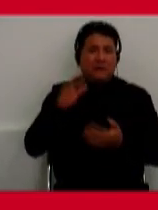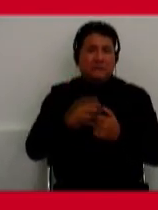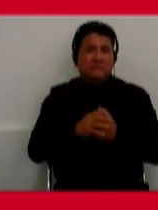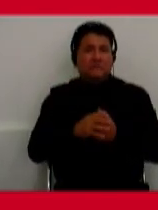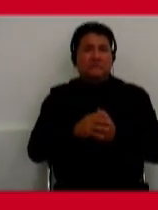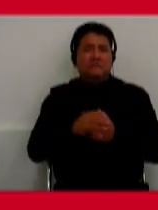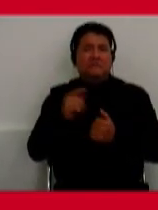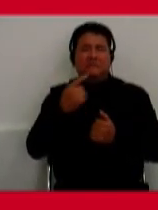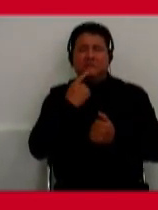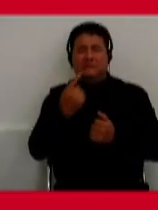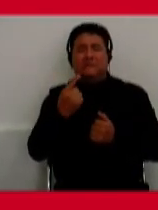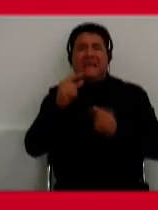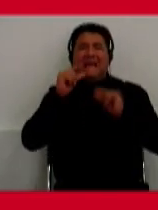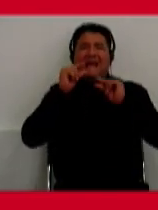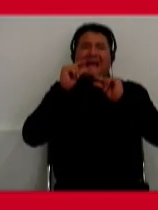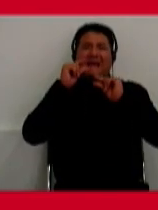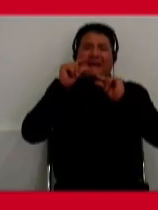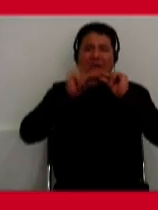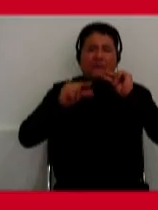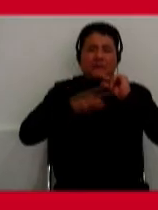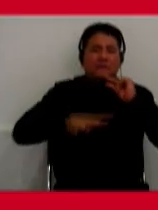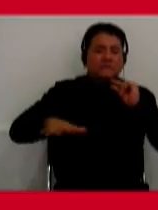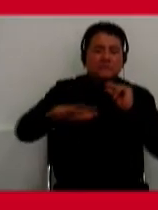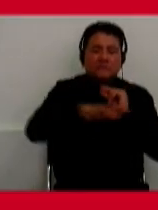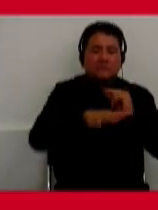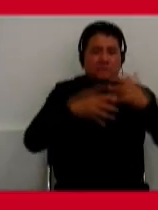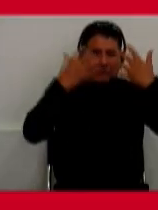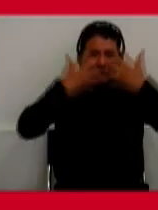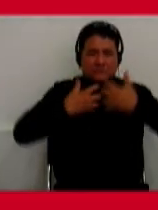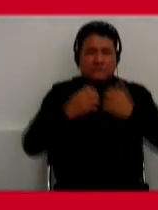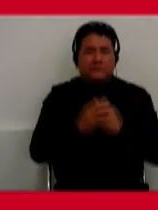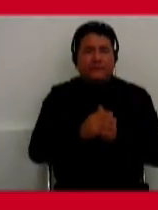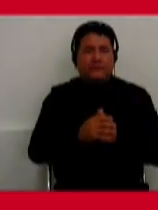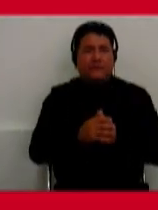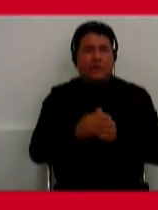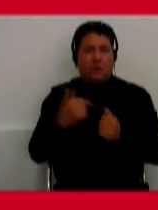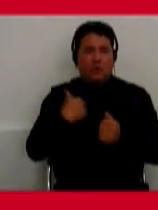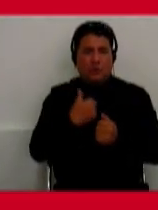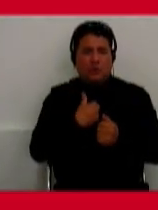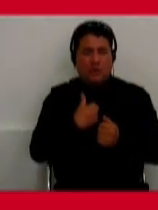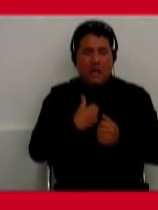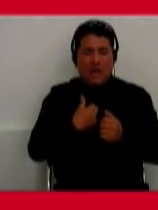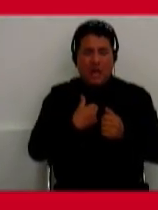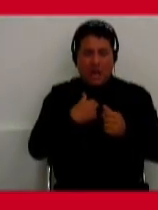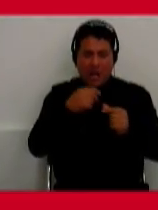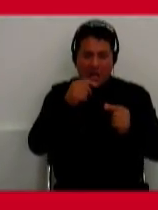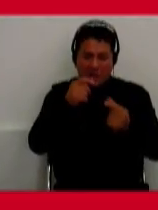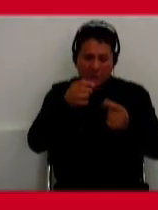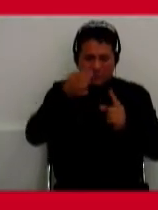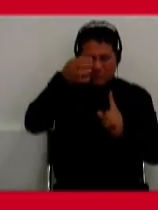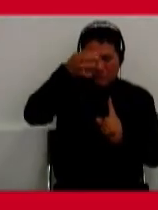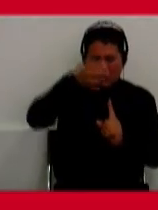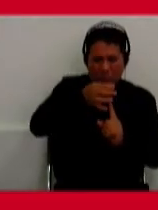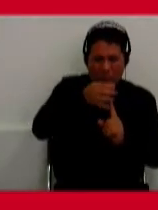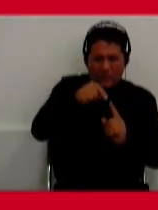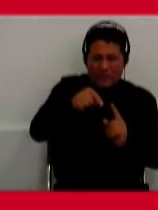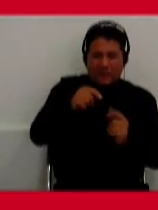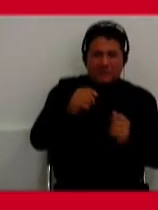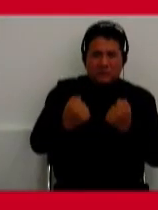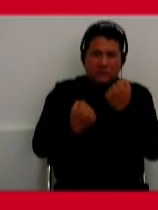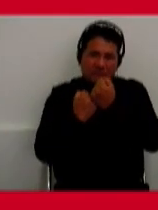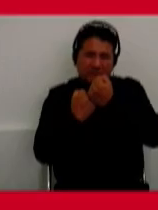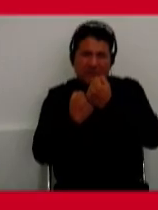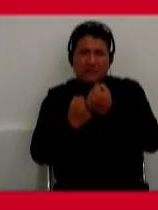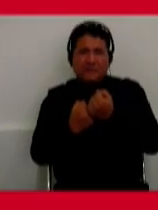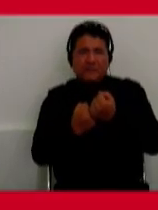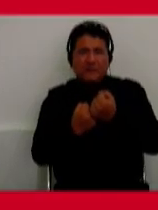¿no? Es básicamente ello. En el tema de sostenimiento igual, en la corona siempre vamos a sostener, vamos a tener bastantes problemas y complicaciones por el mismo hecho de la naturaleza